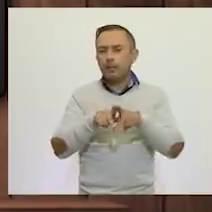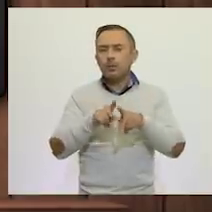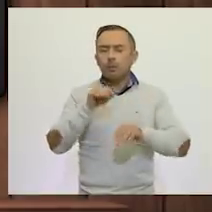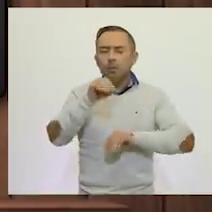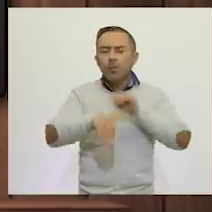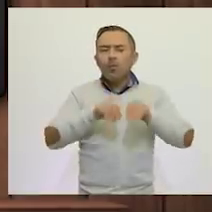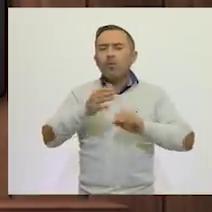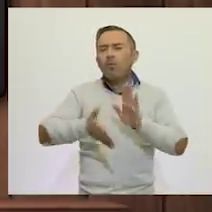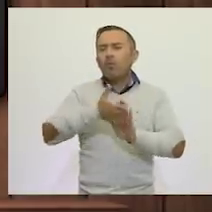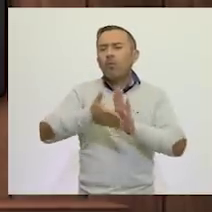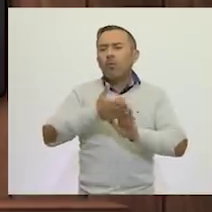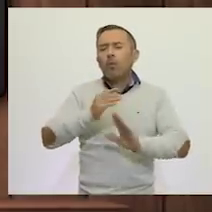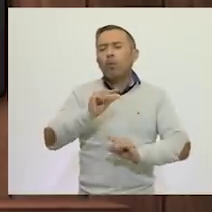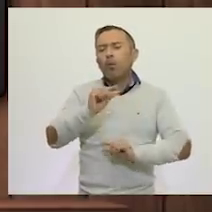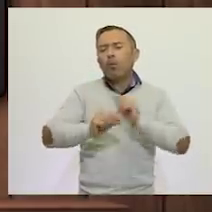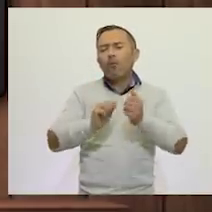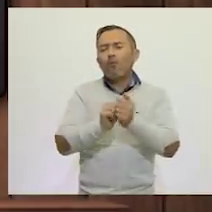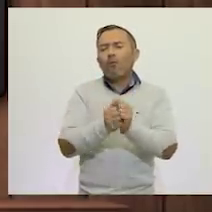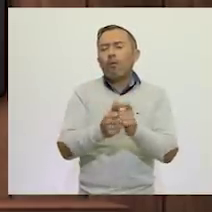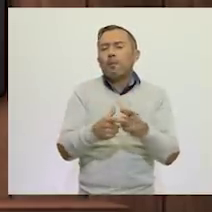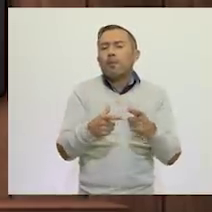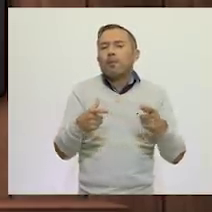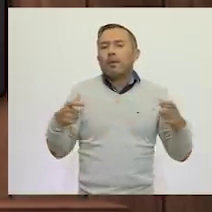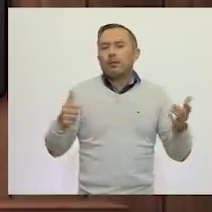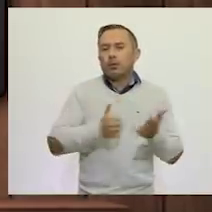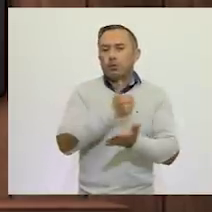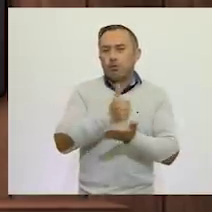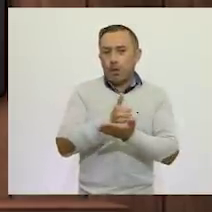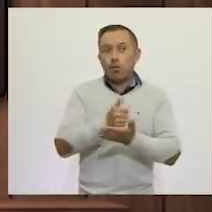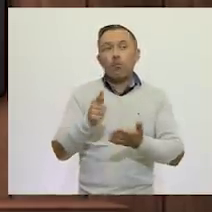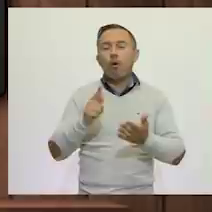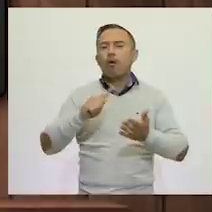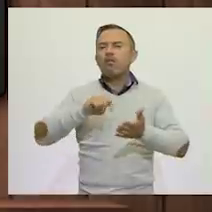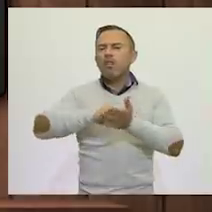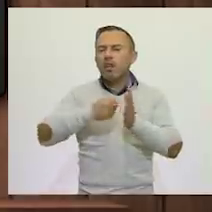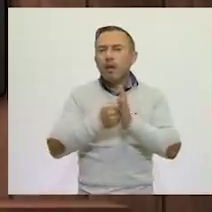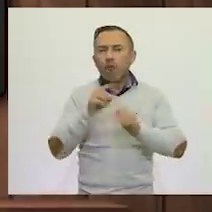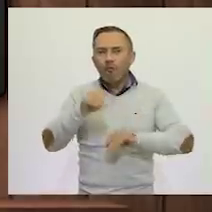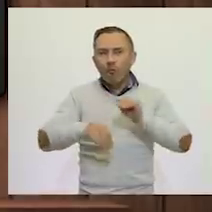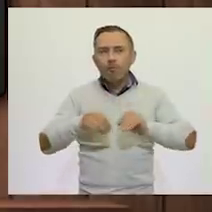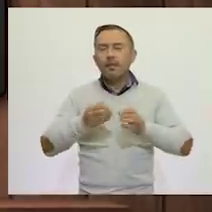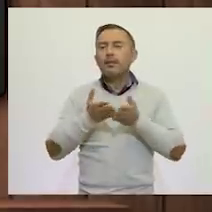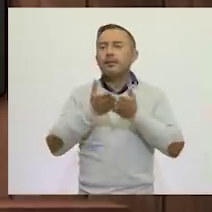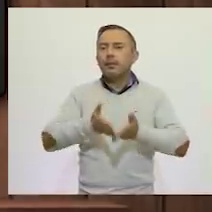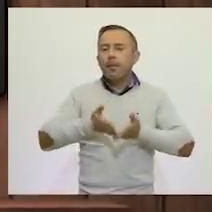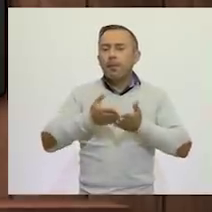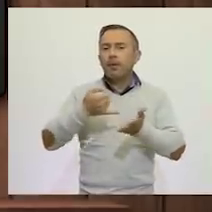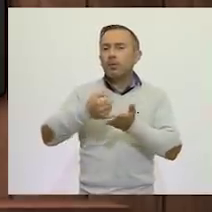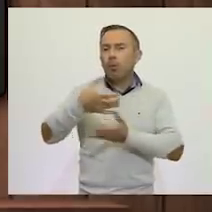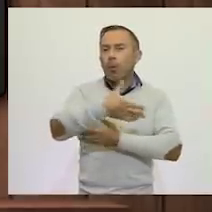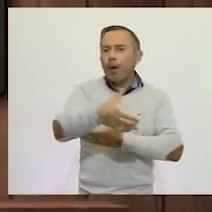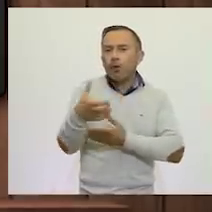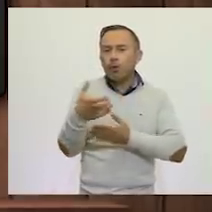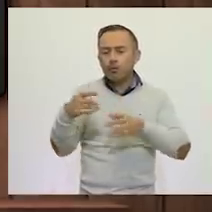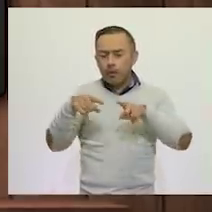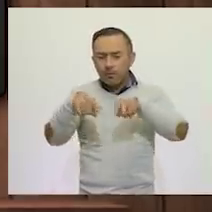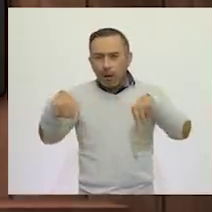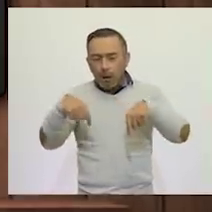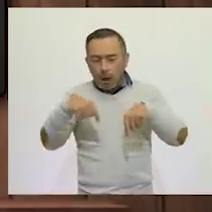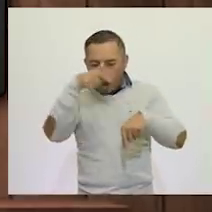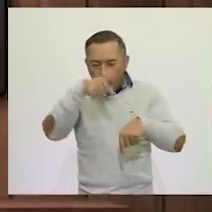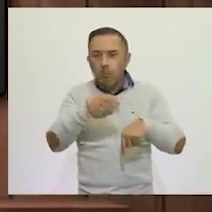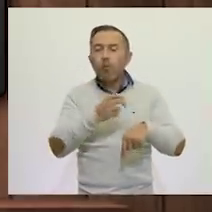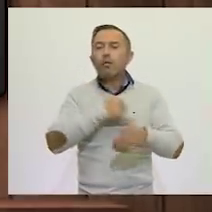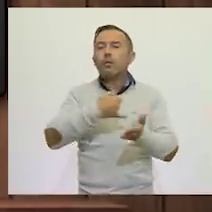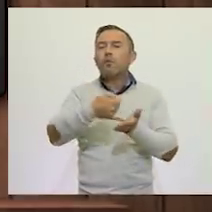se convirtieron en ciudades monumentales. Técnicas agrícolas perfeccionadas como chinampas, huertos y terrazas permitieron aumentar la producción de